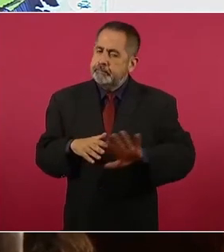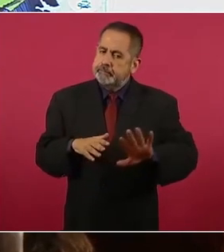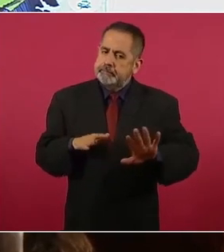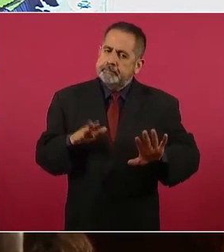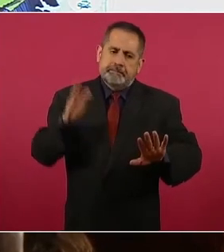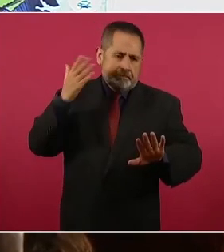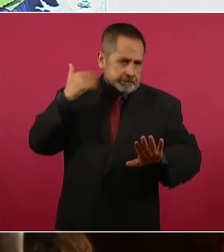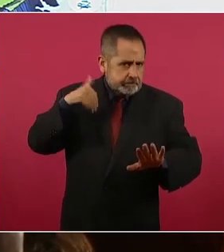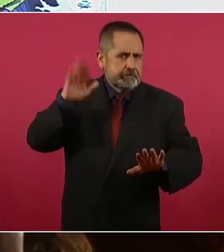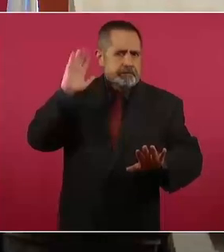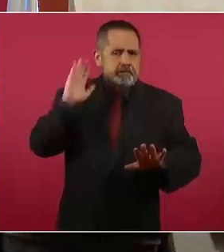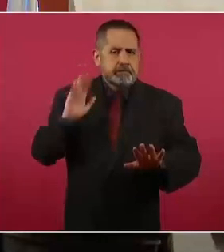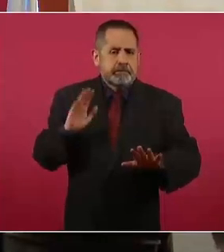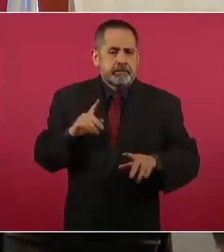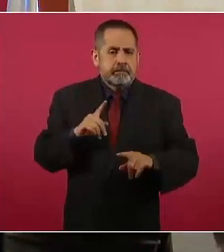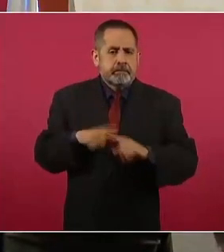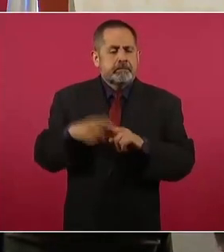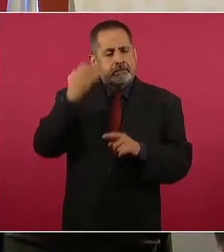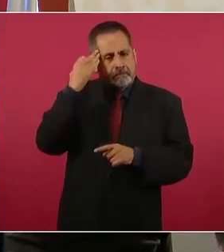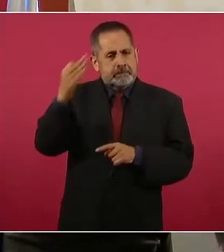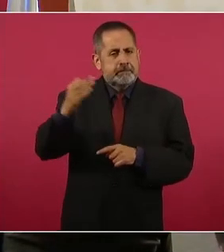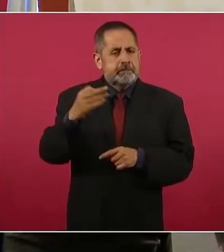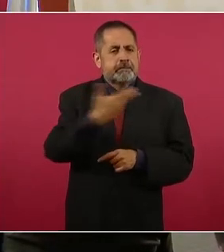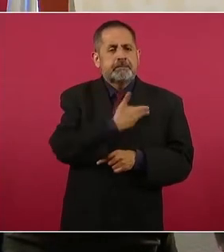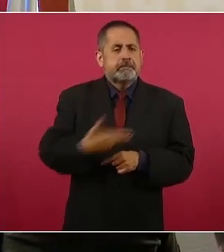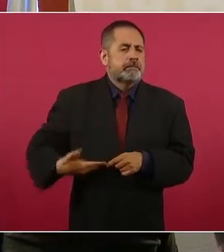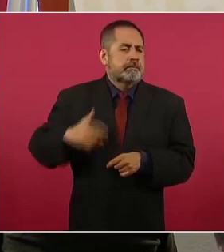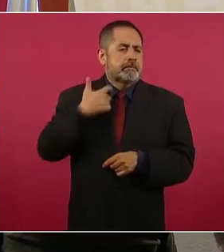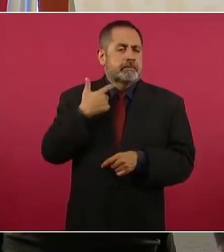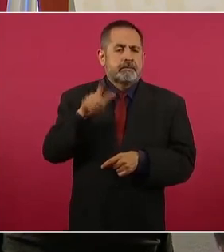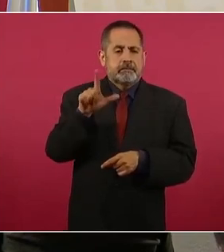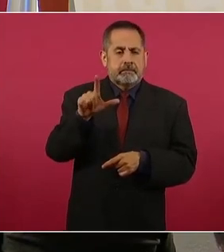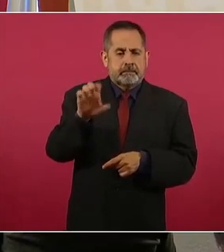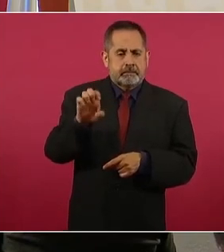Y no solo en la época de Echeverría, hasta